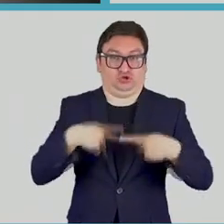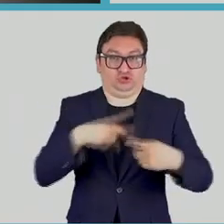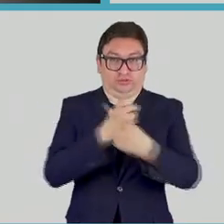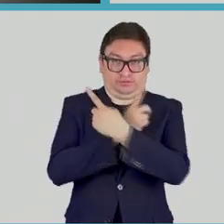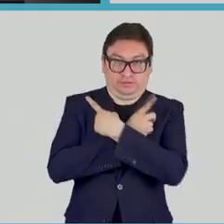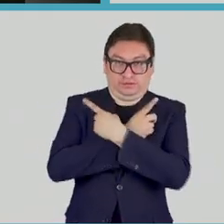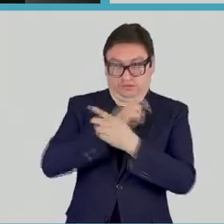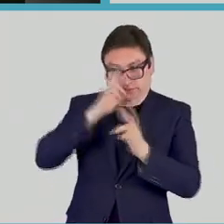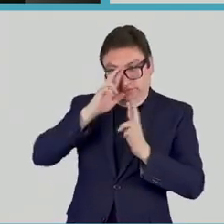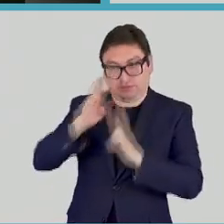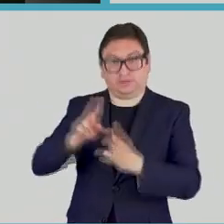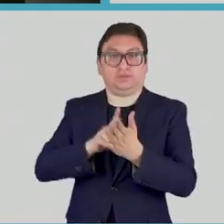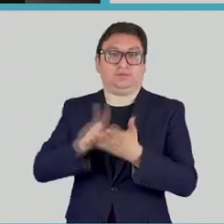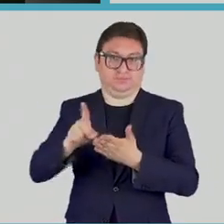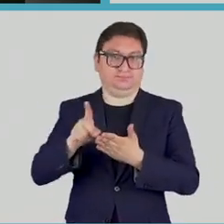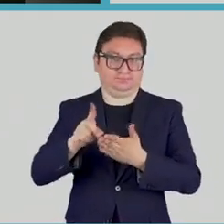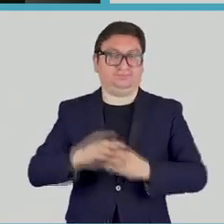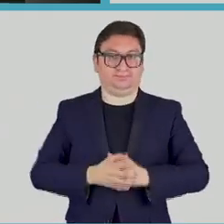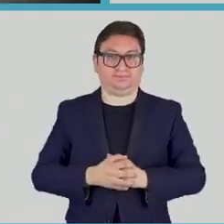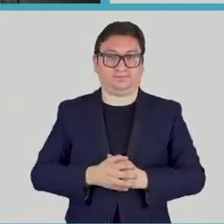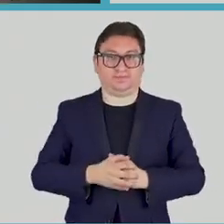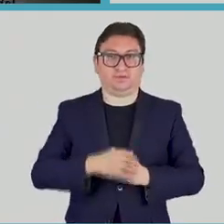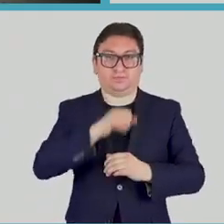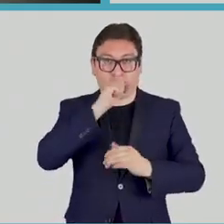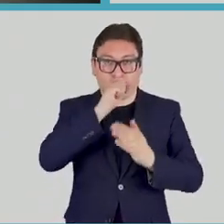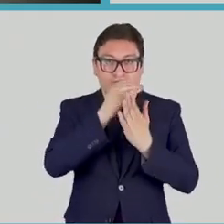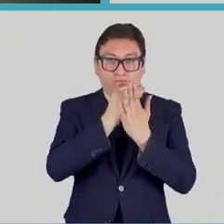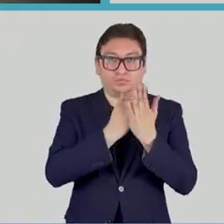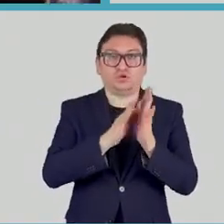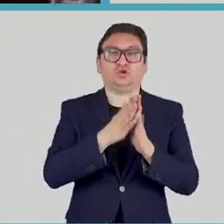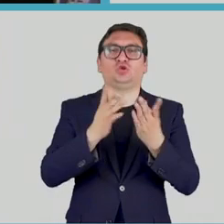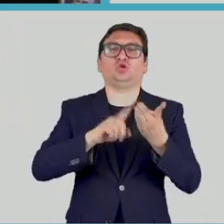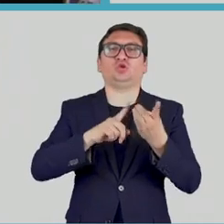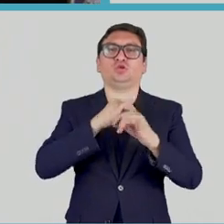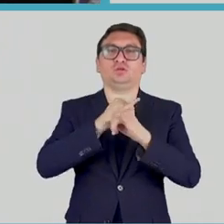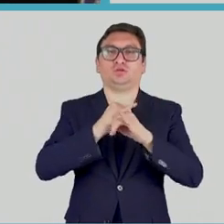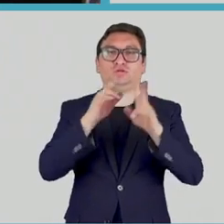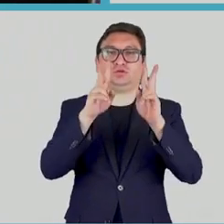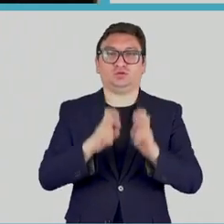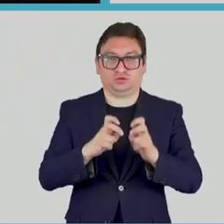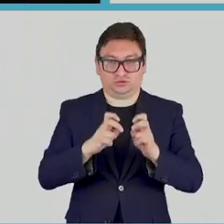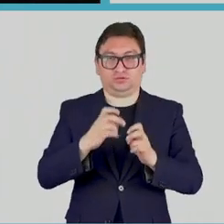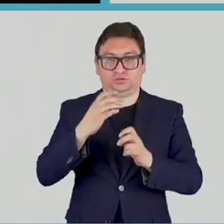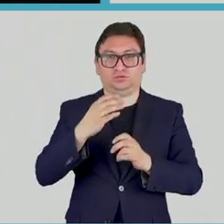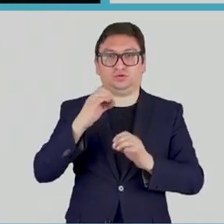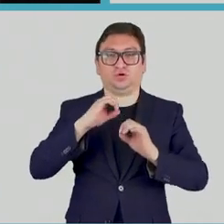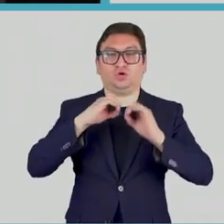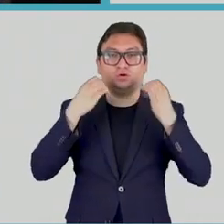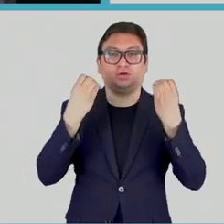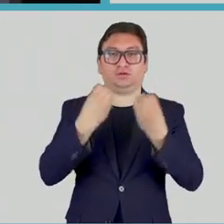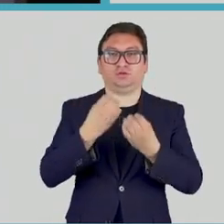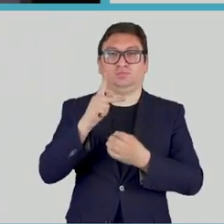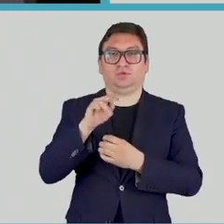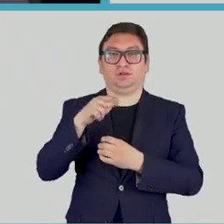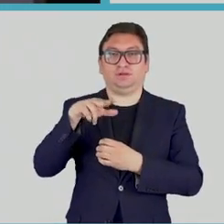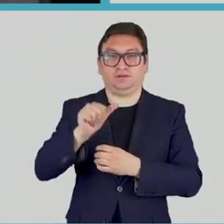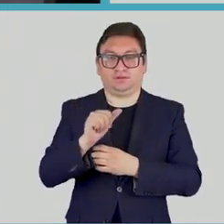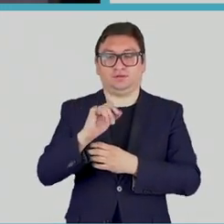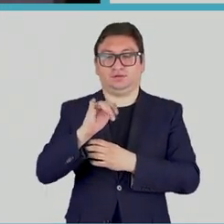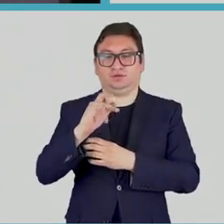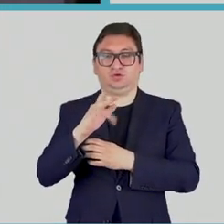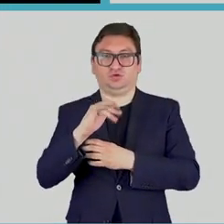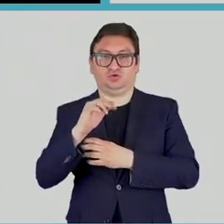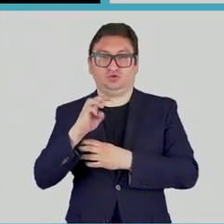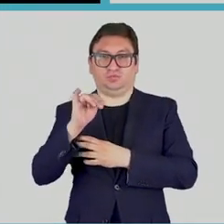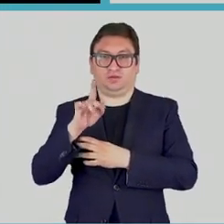de dignidad y objeto de derechos el documento lo puede bajar de la página de la organización plena inclusión